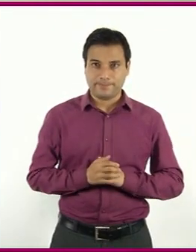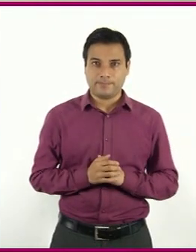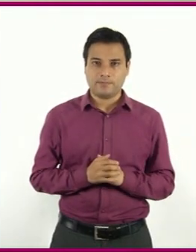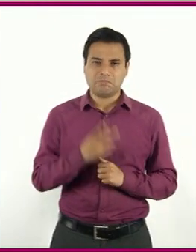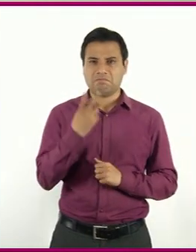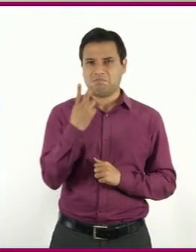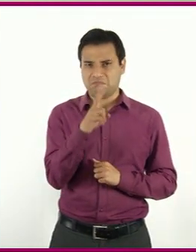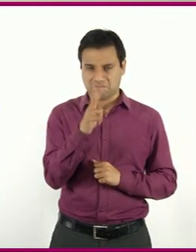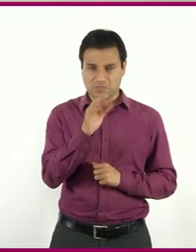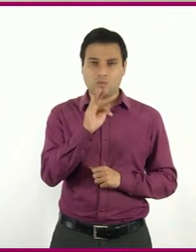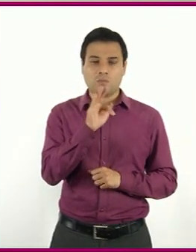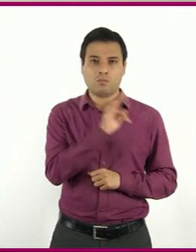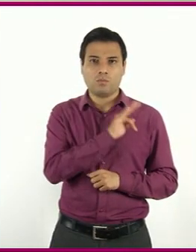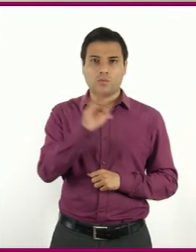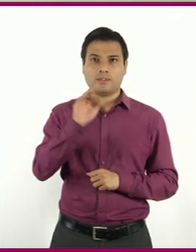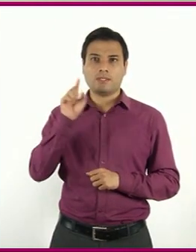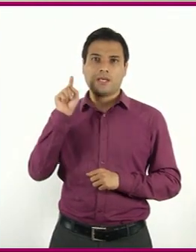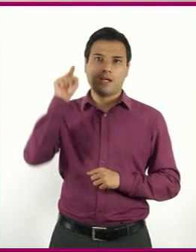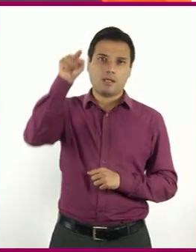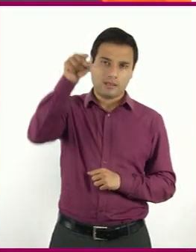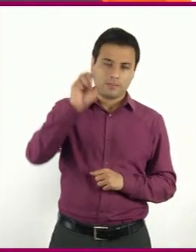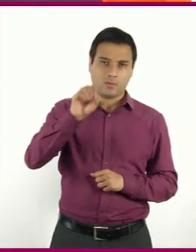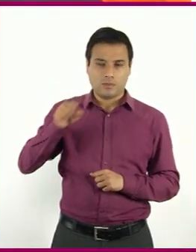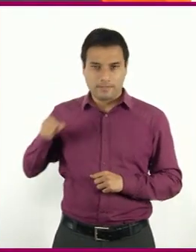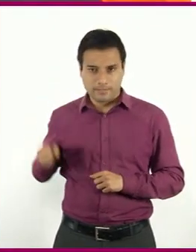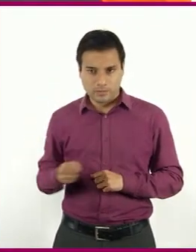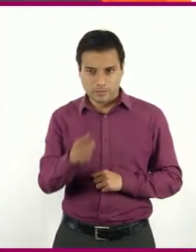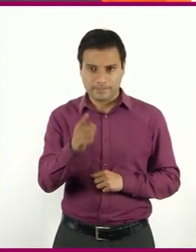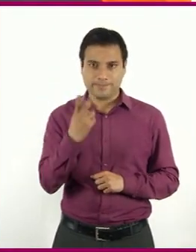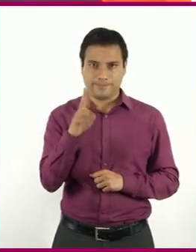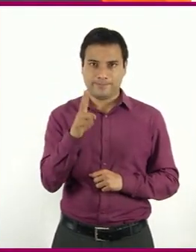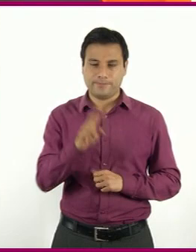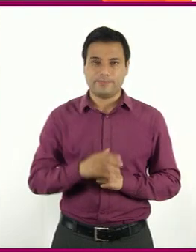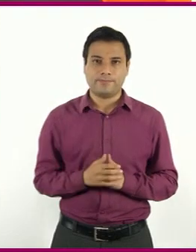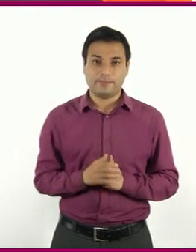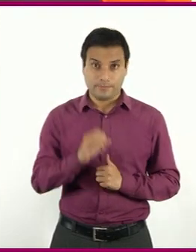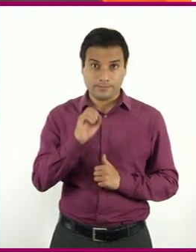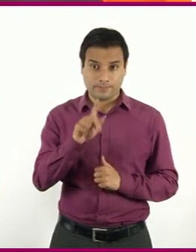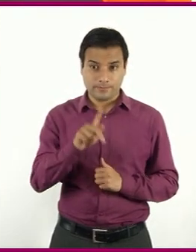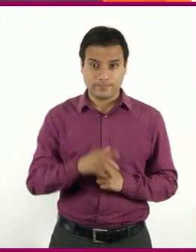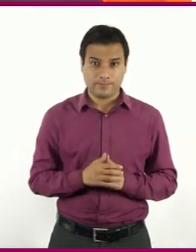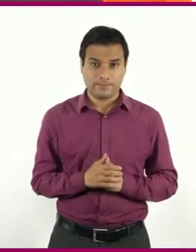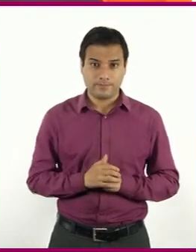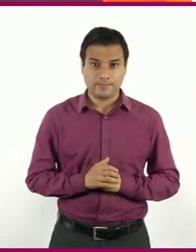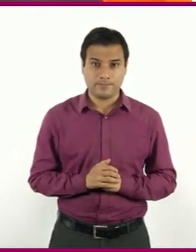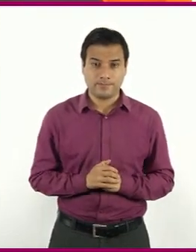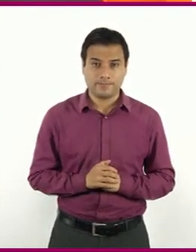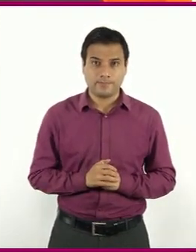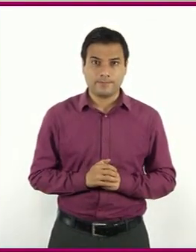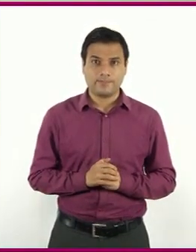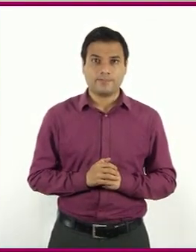por arriba o por abajo. O por abajo. Muy bien. Continuamos. ¿Le puedo indicar de qué lado se la voy a lanzar o...?